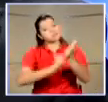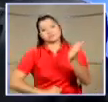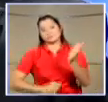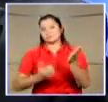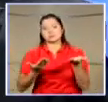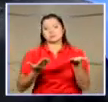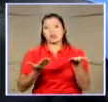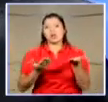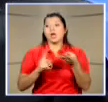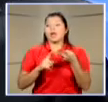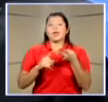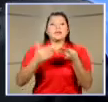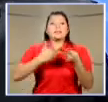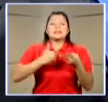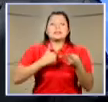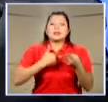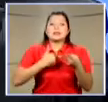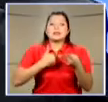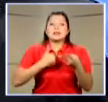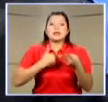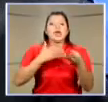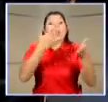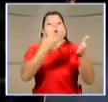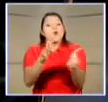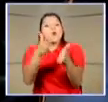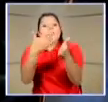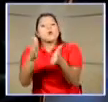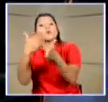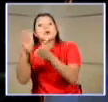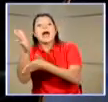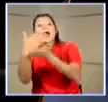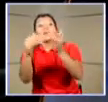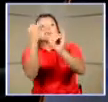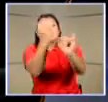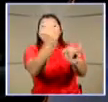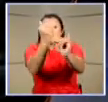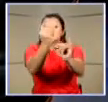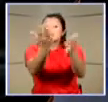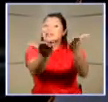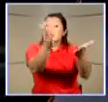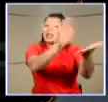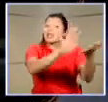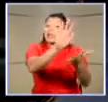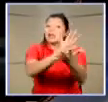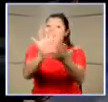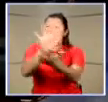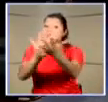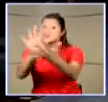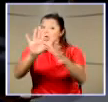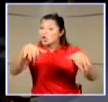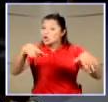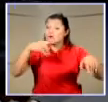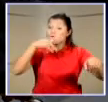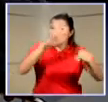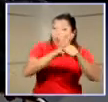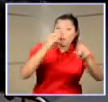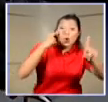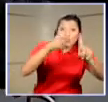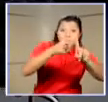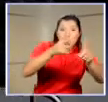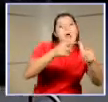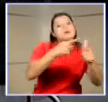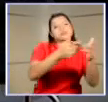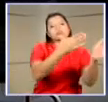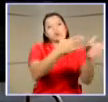necesarios, donde tiene que reordenar algunas instituciones algunas que no están cumpliendo sus objetivos y otras que más